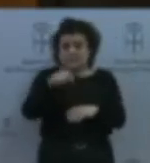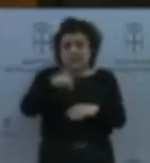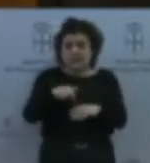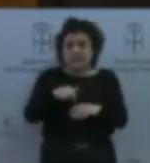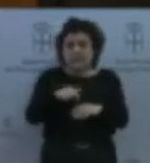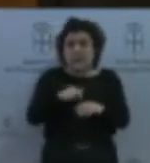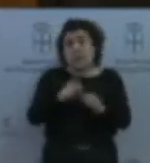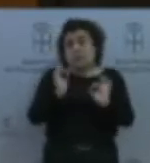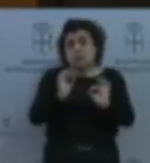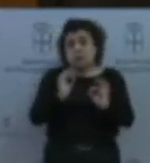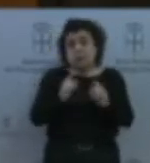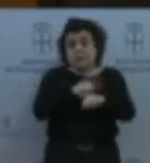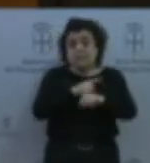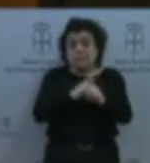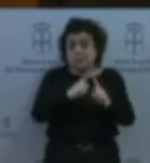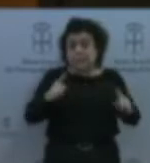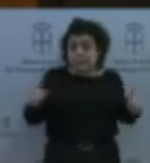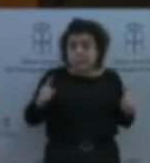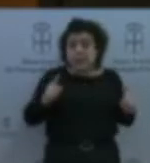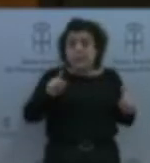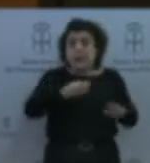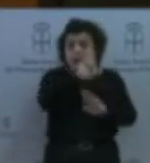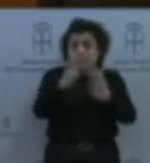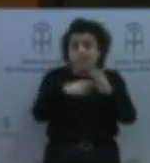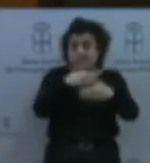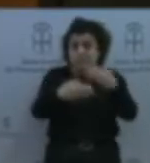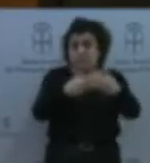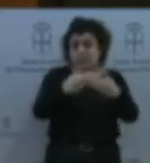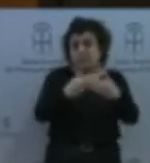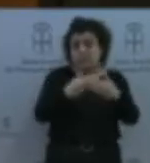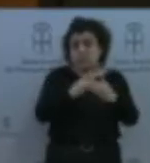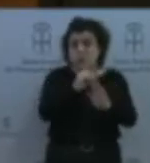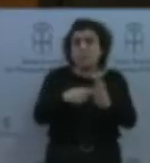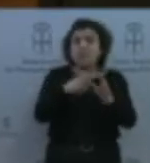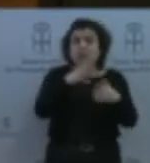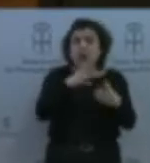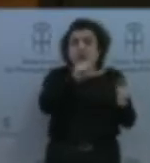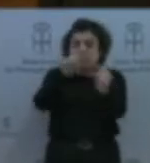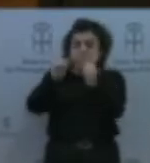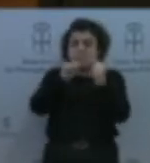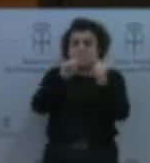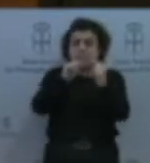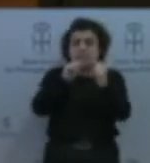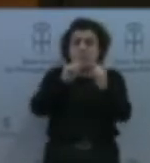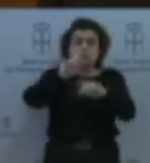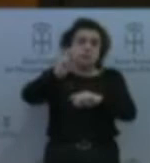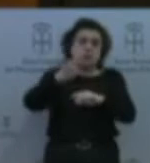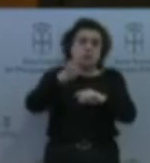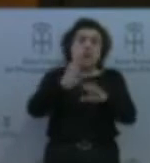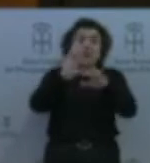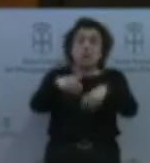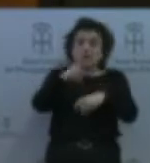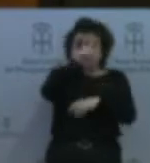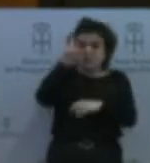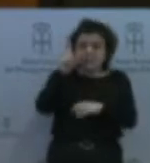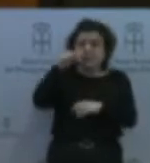para completar todo el procedimiento. Ahora mismo están discutiendo iniciativas del Congreso remitidas por esta Junta General fai 3 años. A la